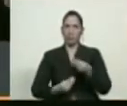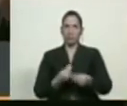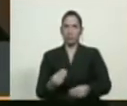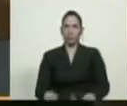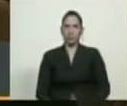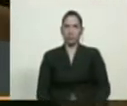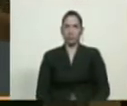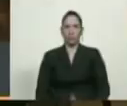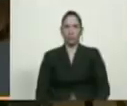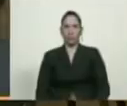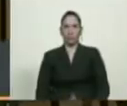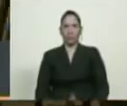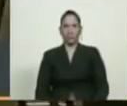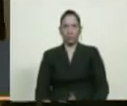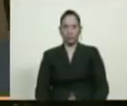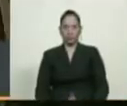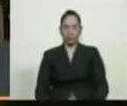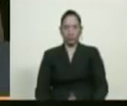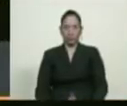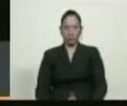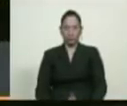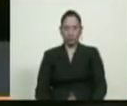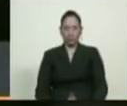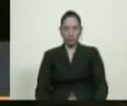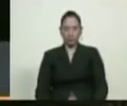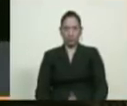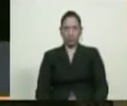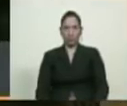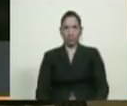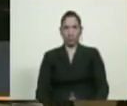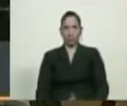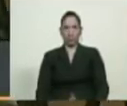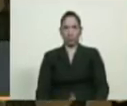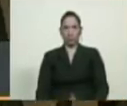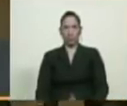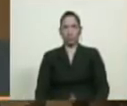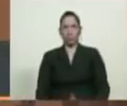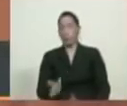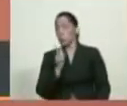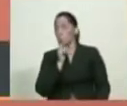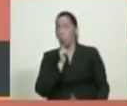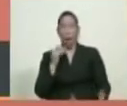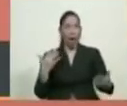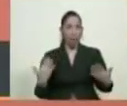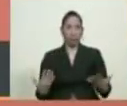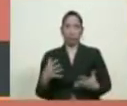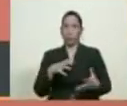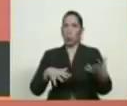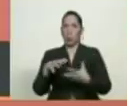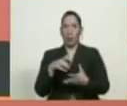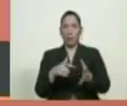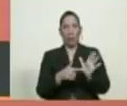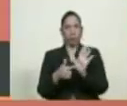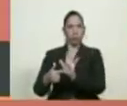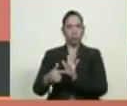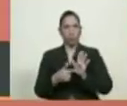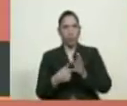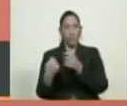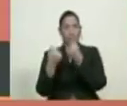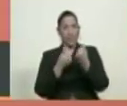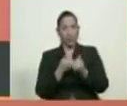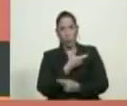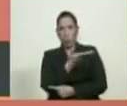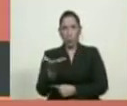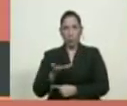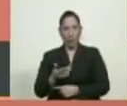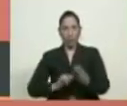en vela la noche de anoche. No hay ninguna excusa para aumentar los precios que ya ustedes aumentaron a